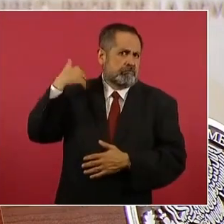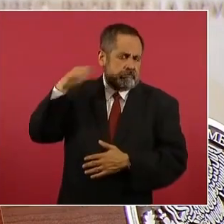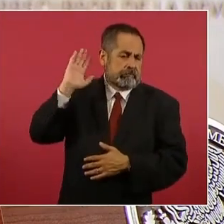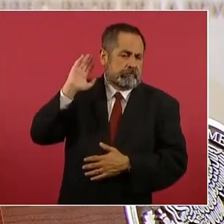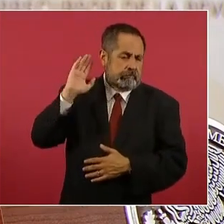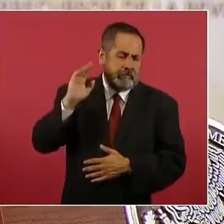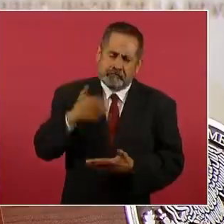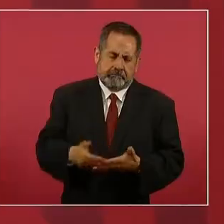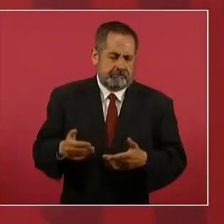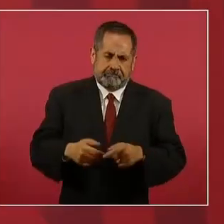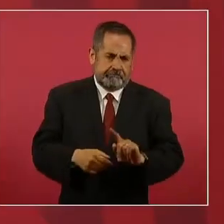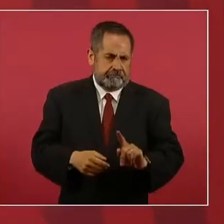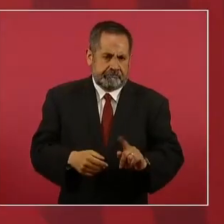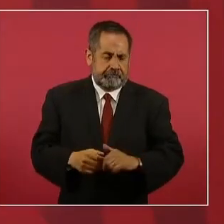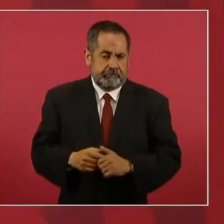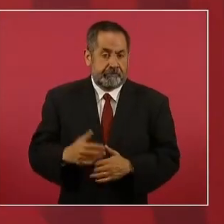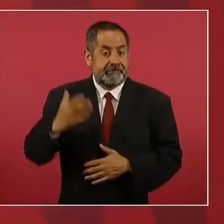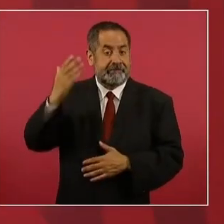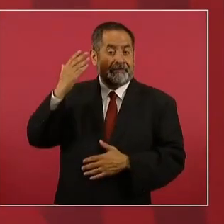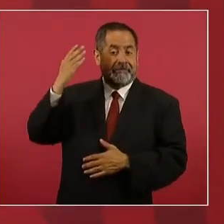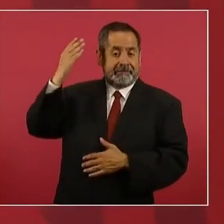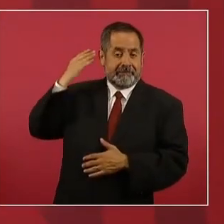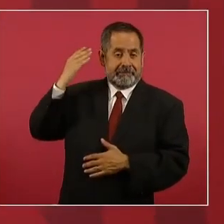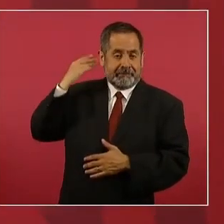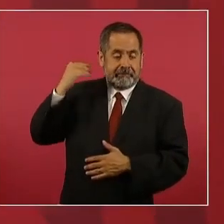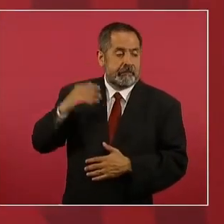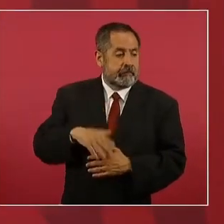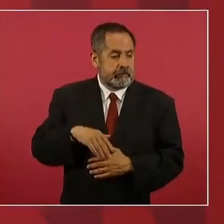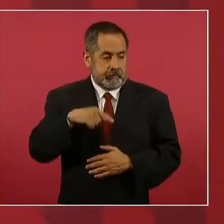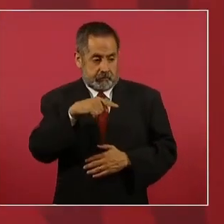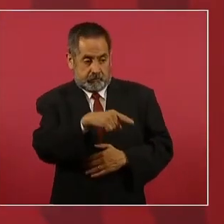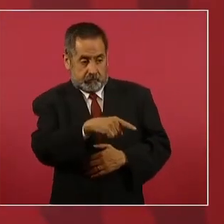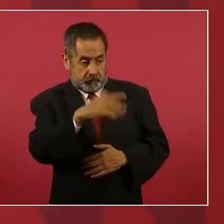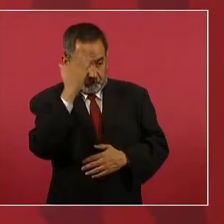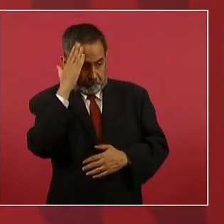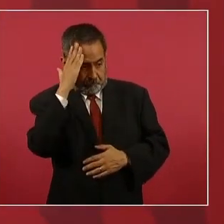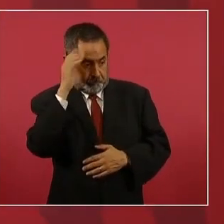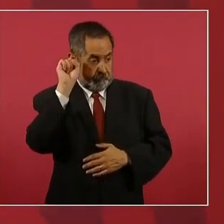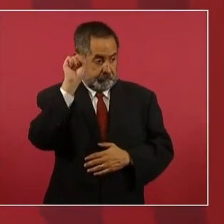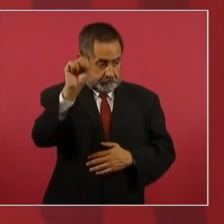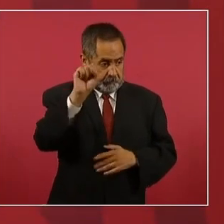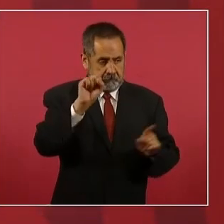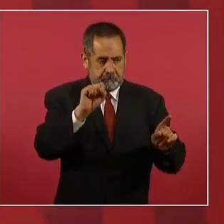que el líder sindical lo nombraban desde el gobierno.